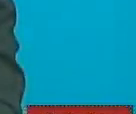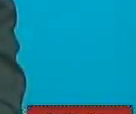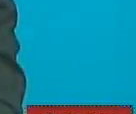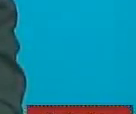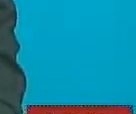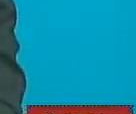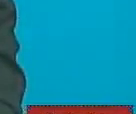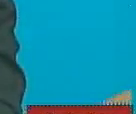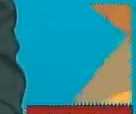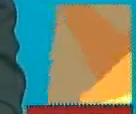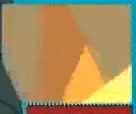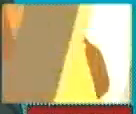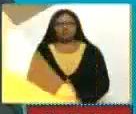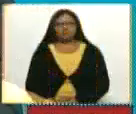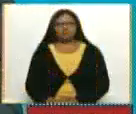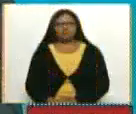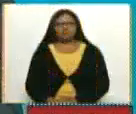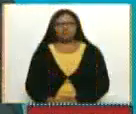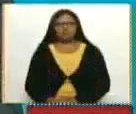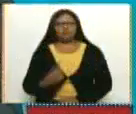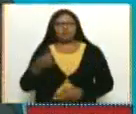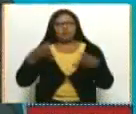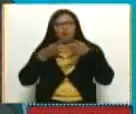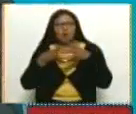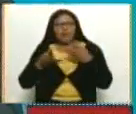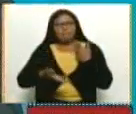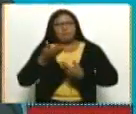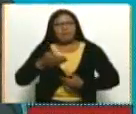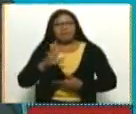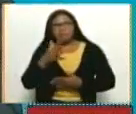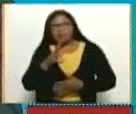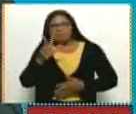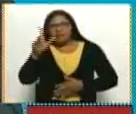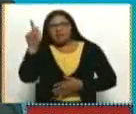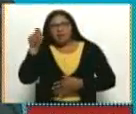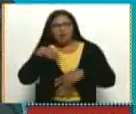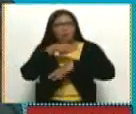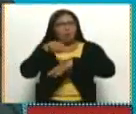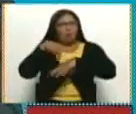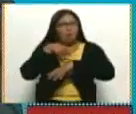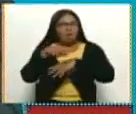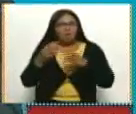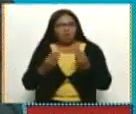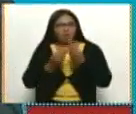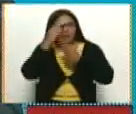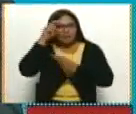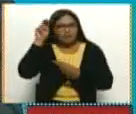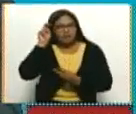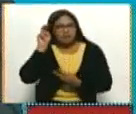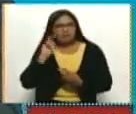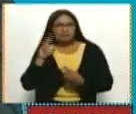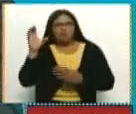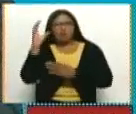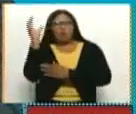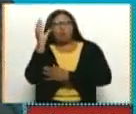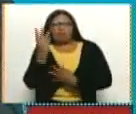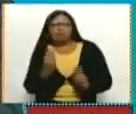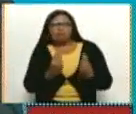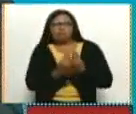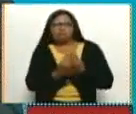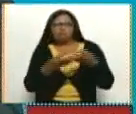Ayer tuve una reunión muy importante de casi 3 horas con el canciller del presidente Gustavo Petro, el canciller de Colombia,